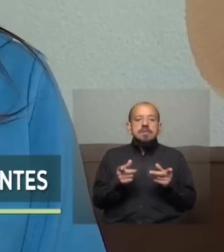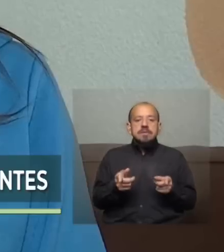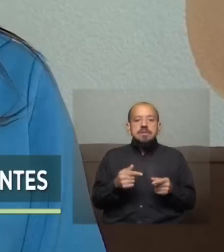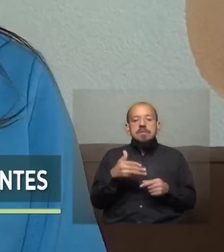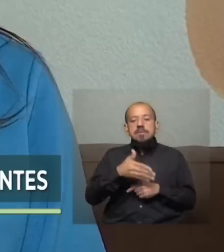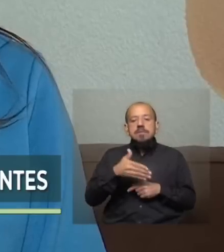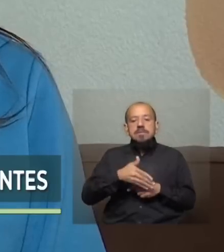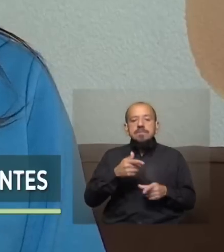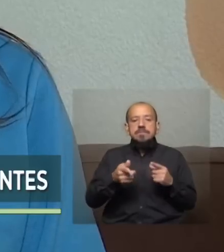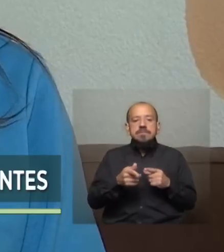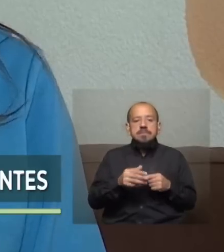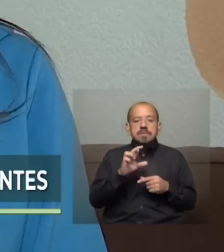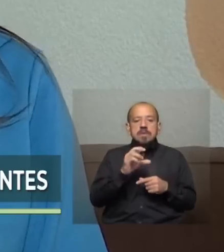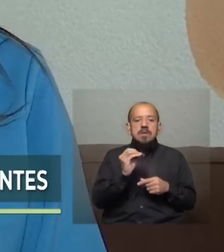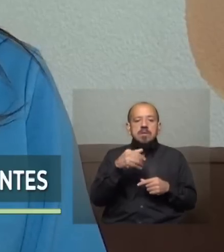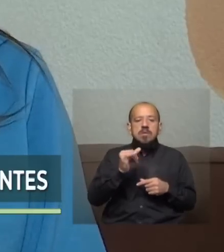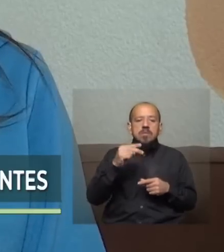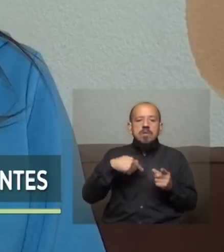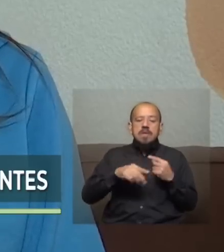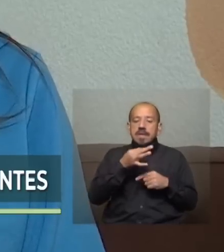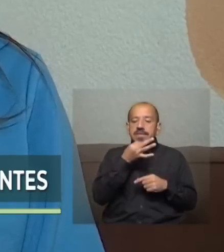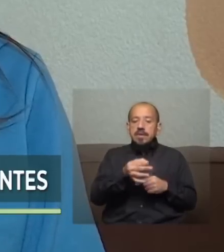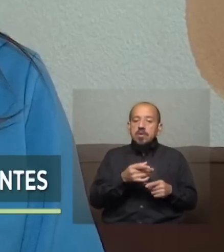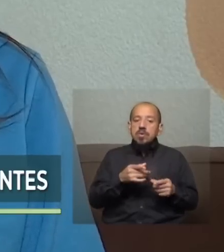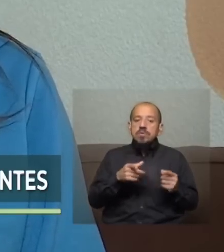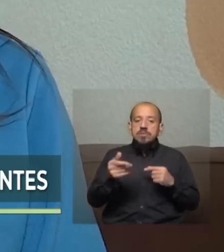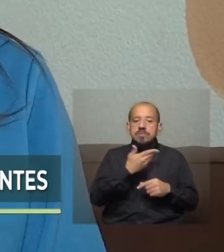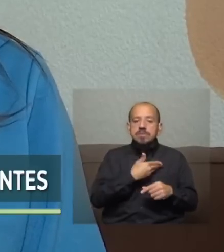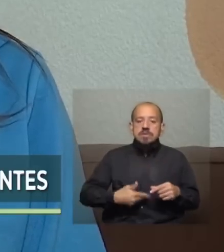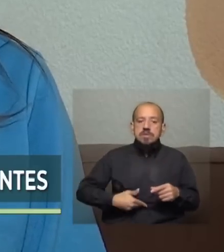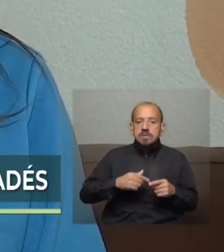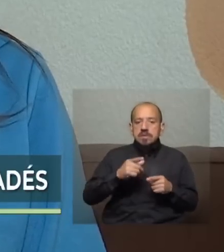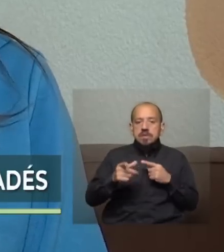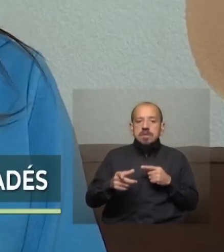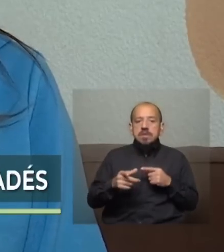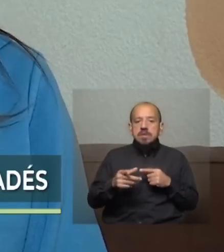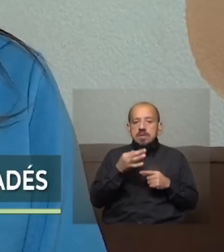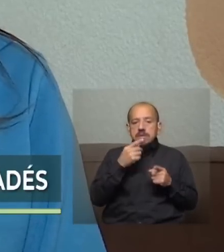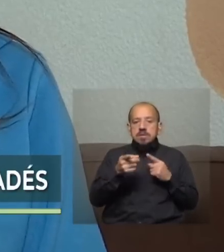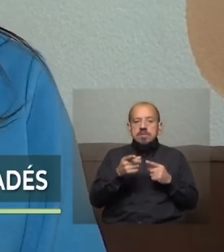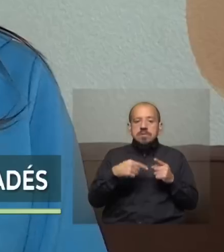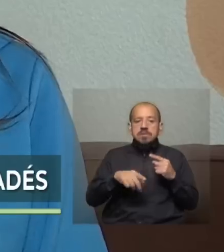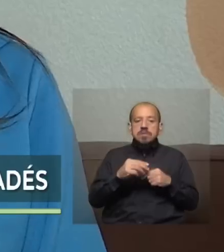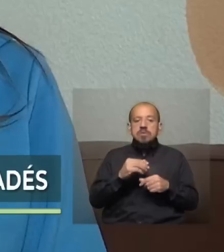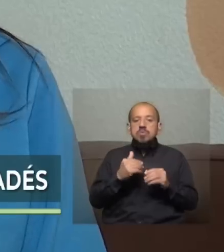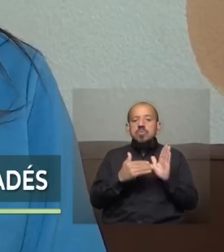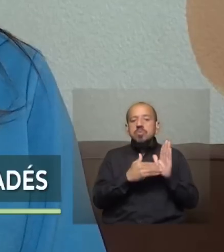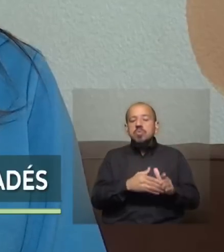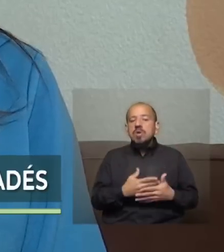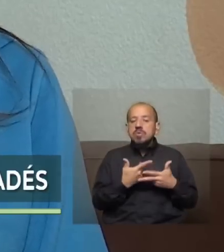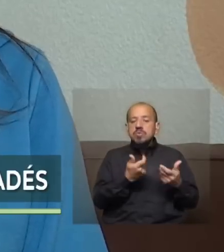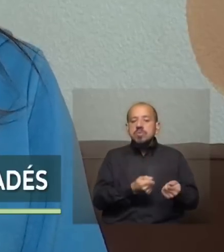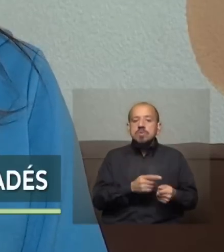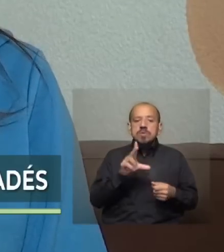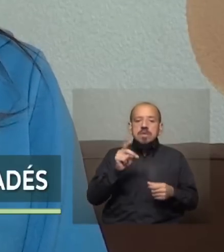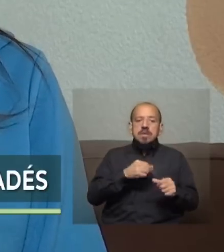la militante nacionalista Romina Celeste fue crítica con lo que dijo el presidente de la república y su respaldo a Gustavo penadés por los